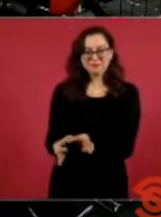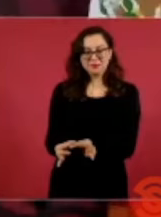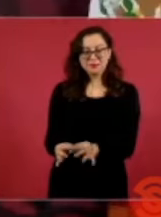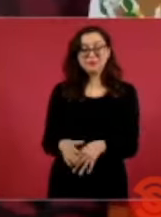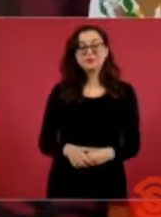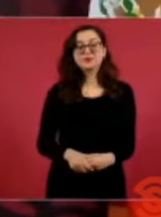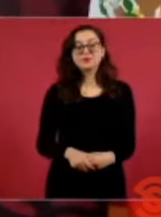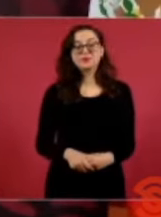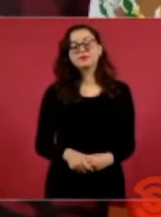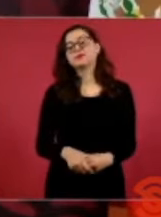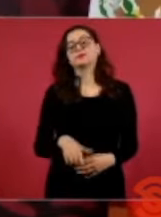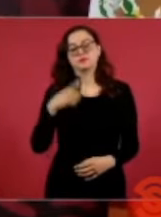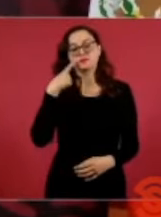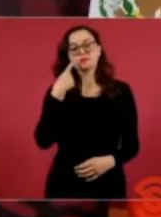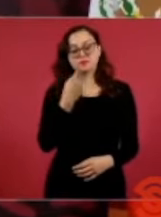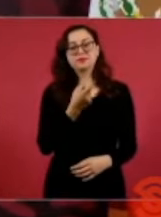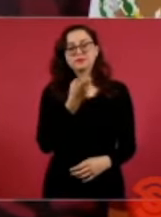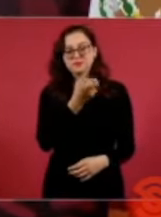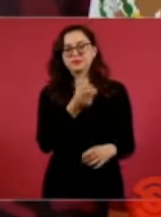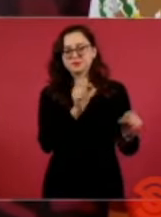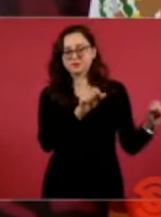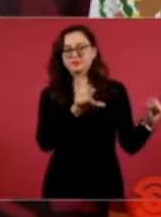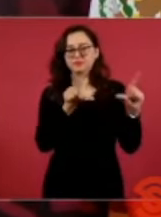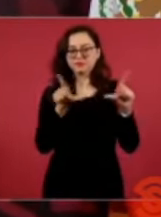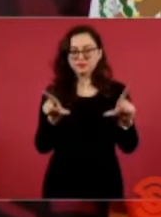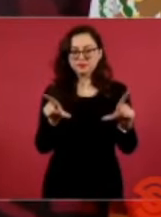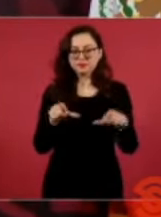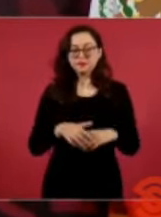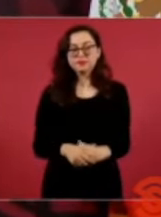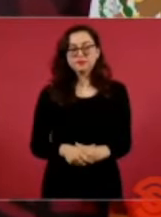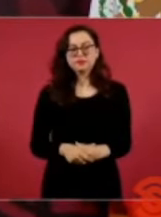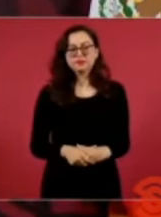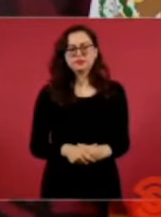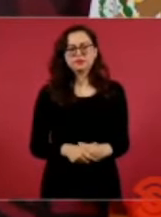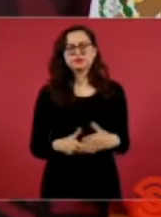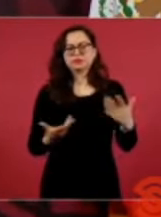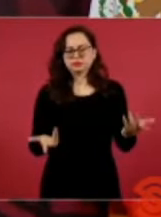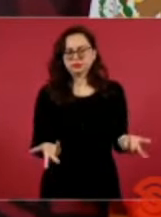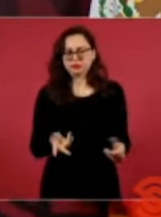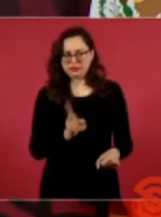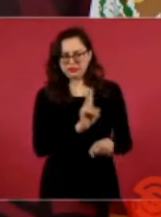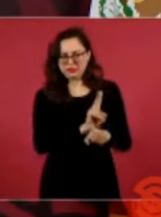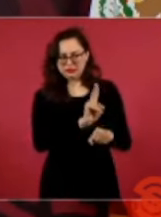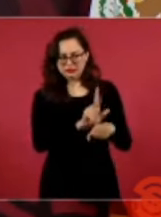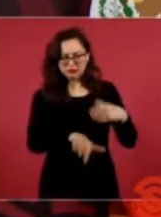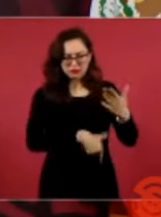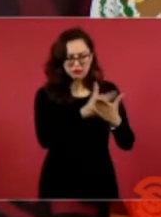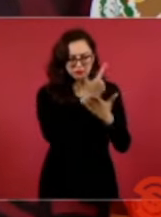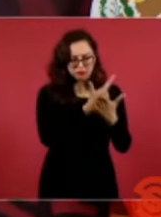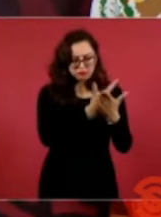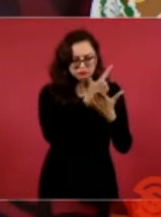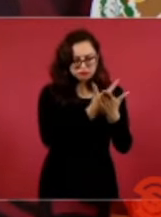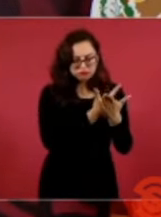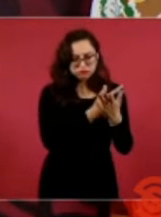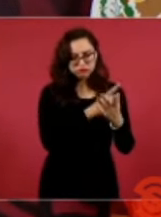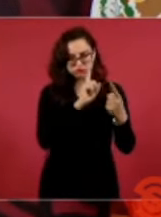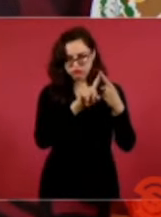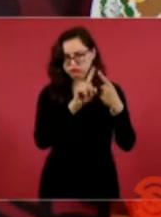Recaudación por auditorías y promoción del cumplimiento. Promoción del cumplimiento es mandarles un